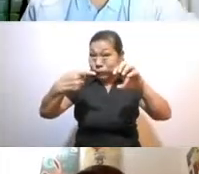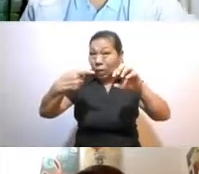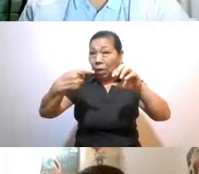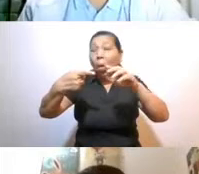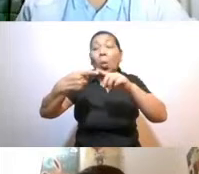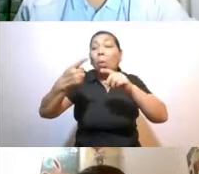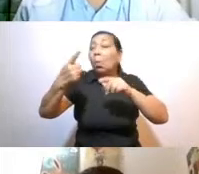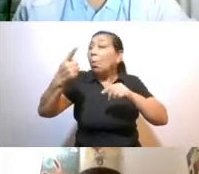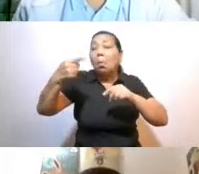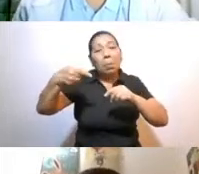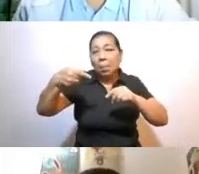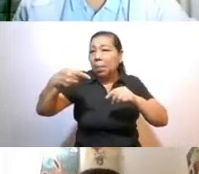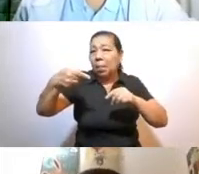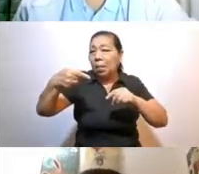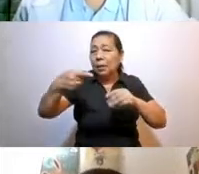regresa al estado